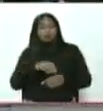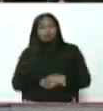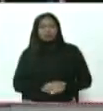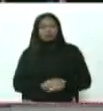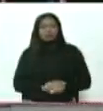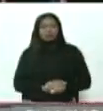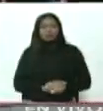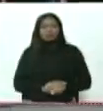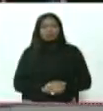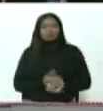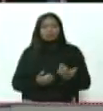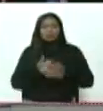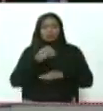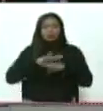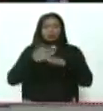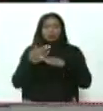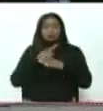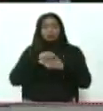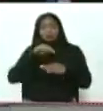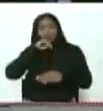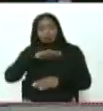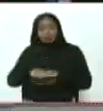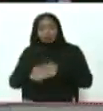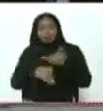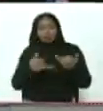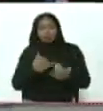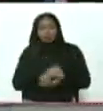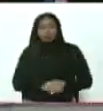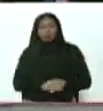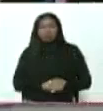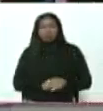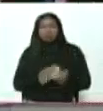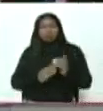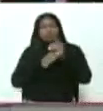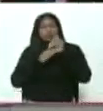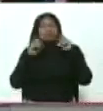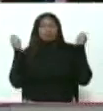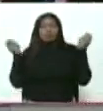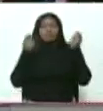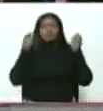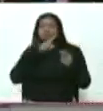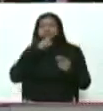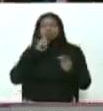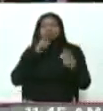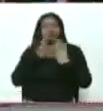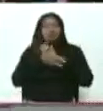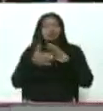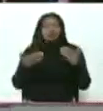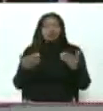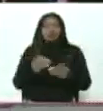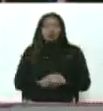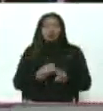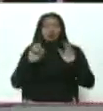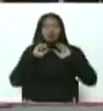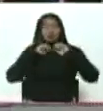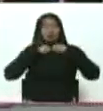Además, aquí hay una razón, además, histórica. Este comando de campaña se llama Aristóbulo